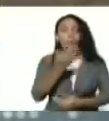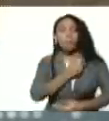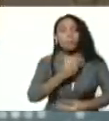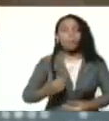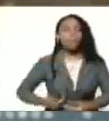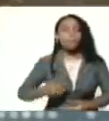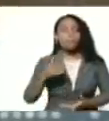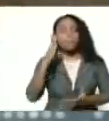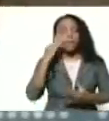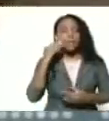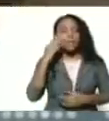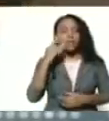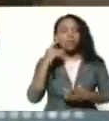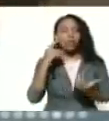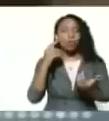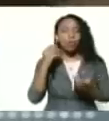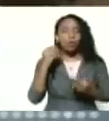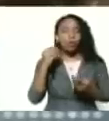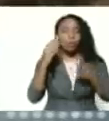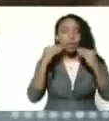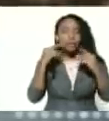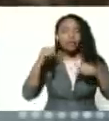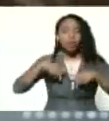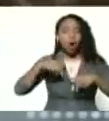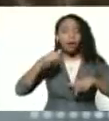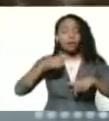Tengo 8 años aquí, mira.